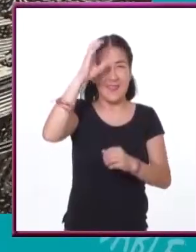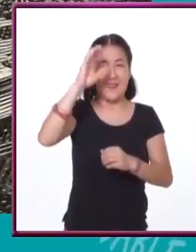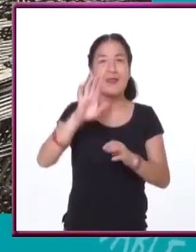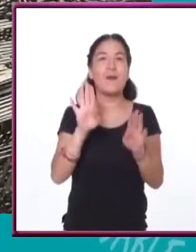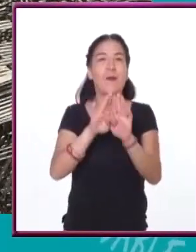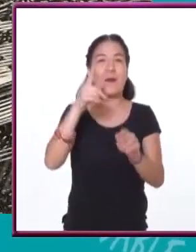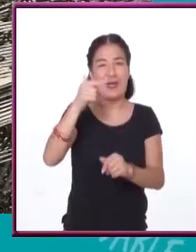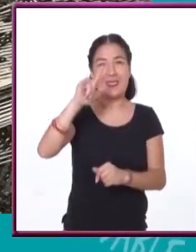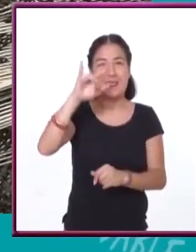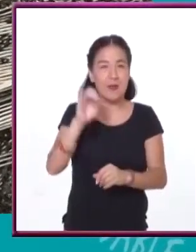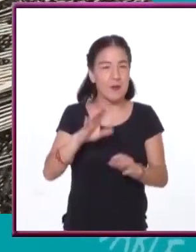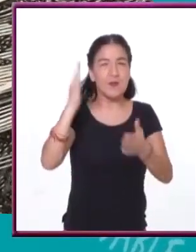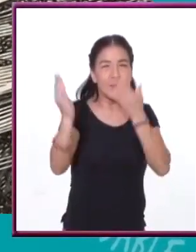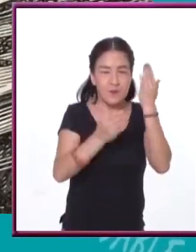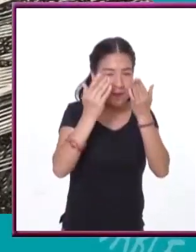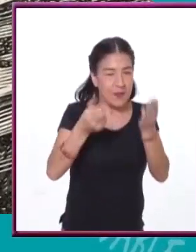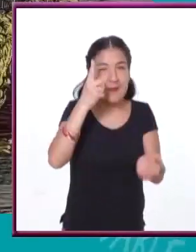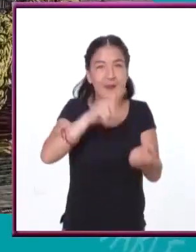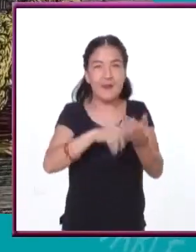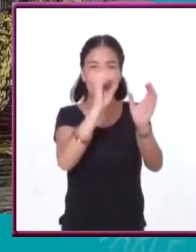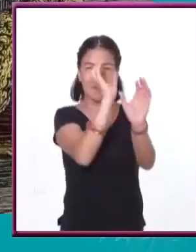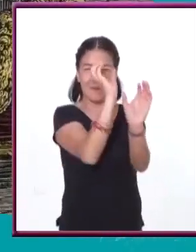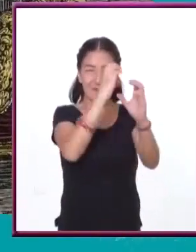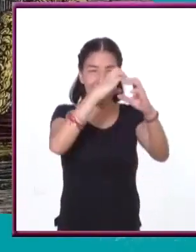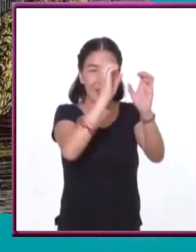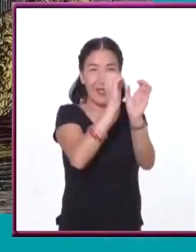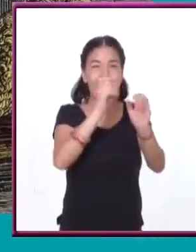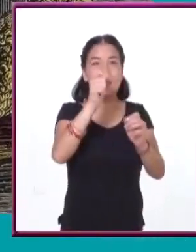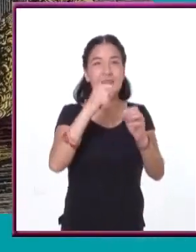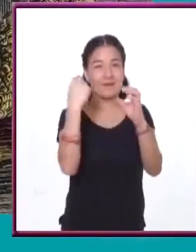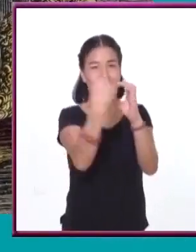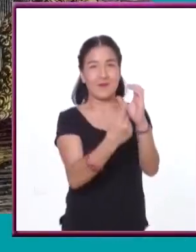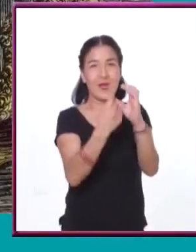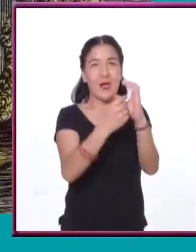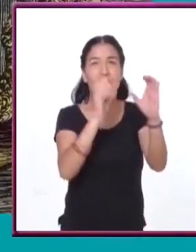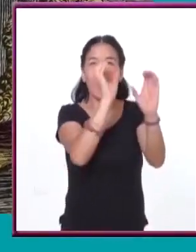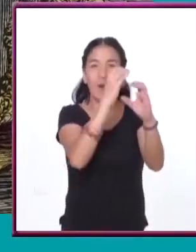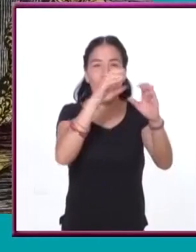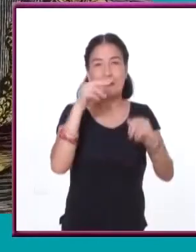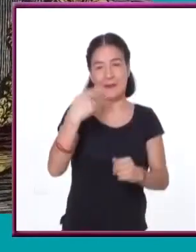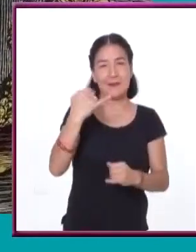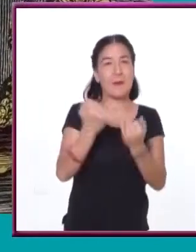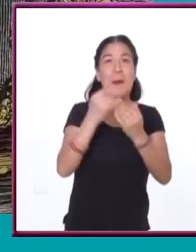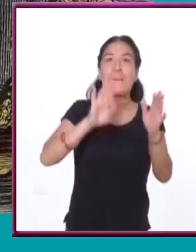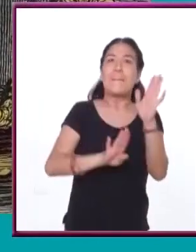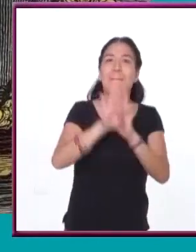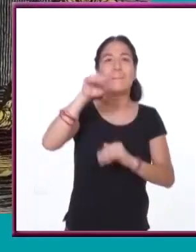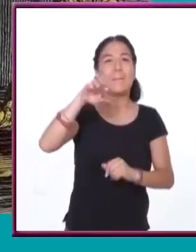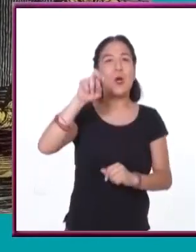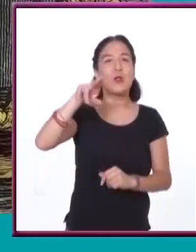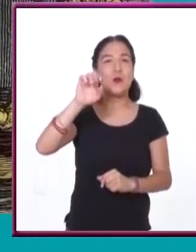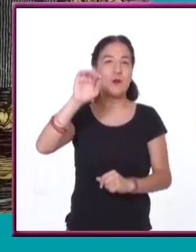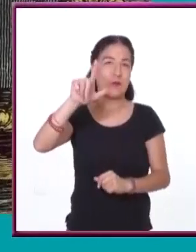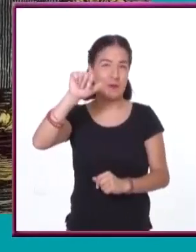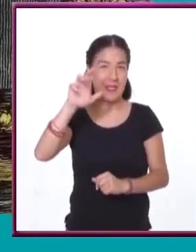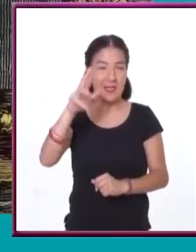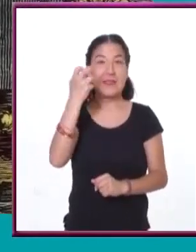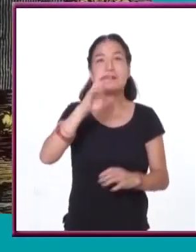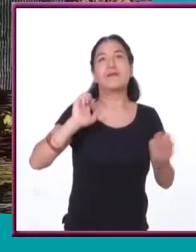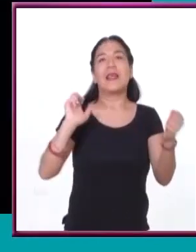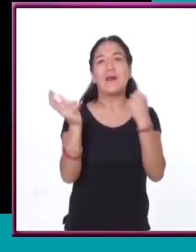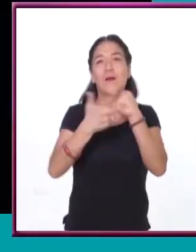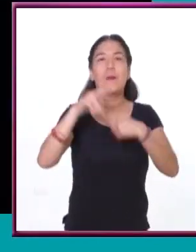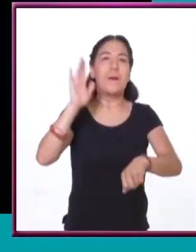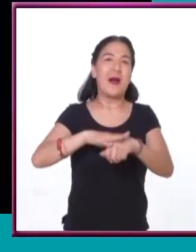el diseño de su telescopio de lentes, que terminaría siendo muy superior al monocular y lo haría famoso en toda